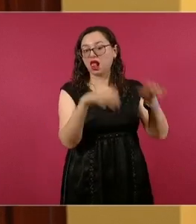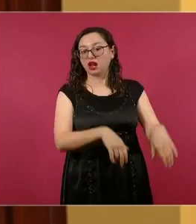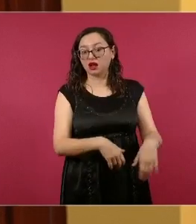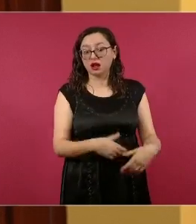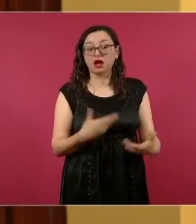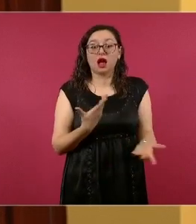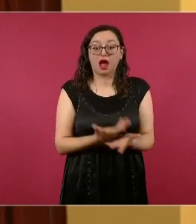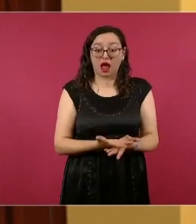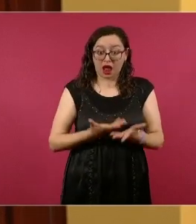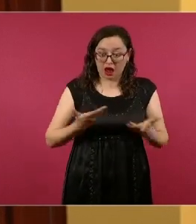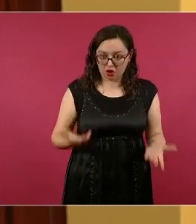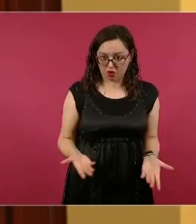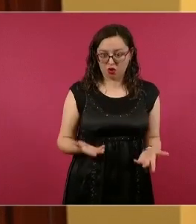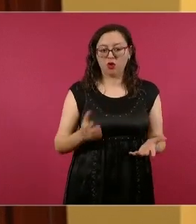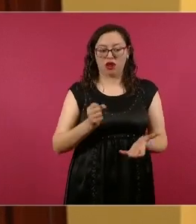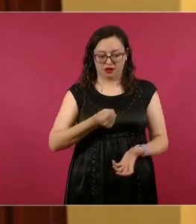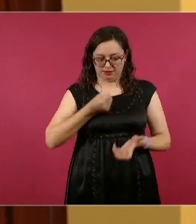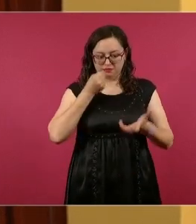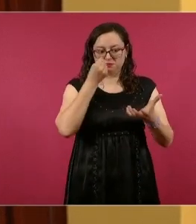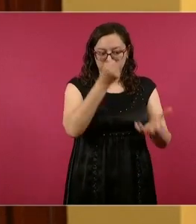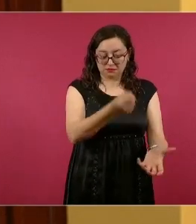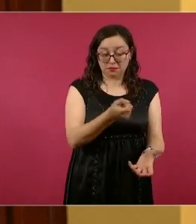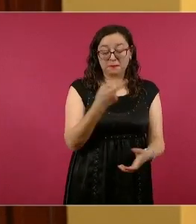nuestra, están llegando